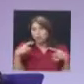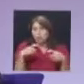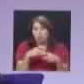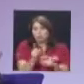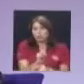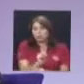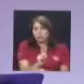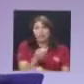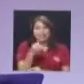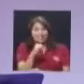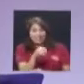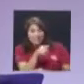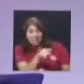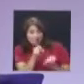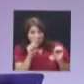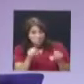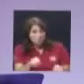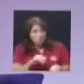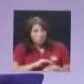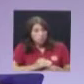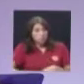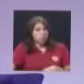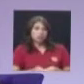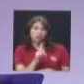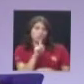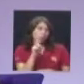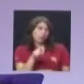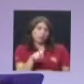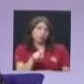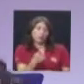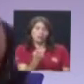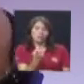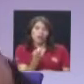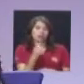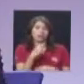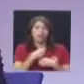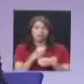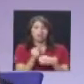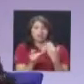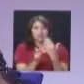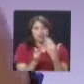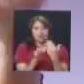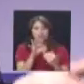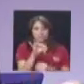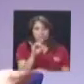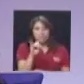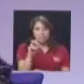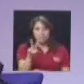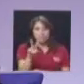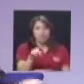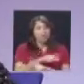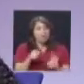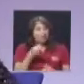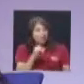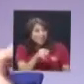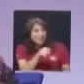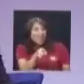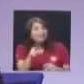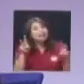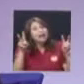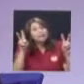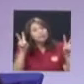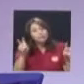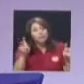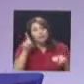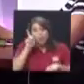una fertilidad intacta no hace falta una invito pero si fuera infértil es eso tiene que